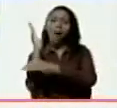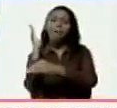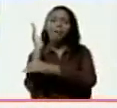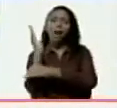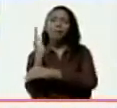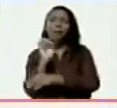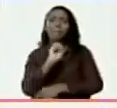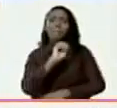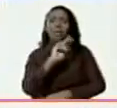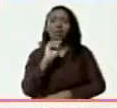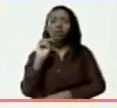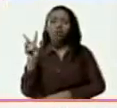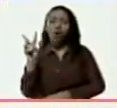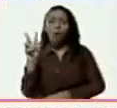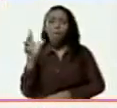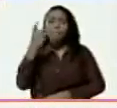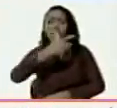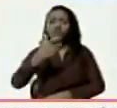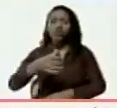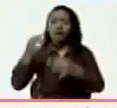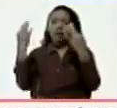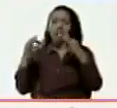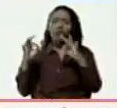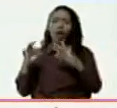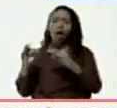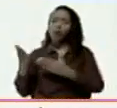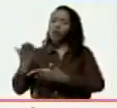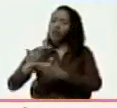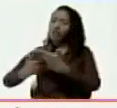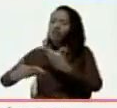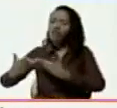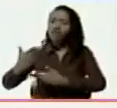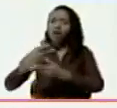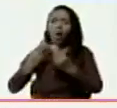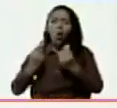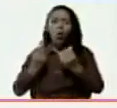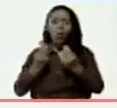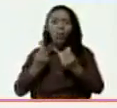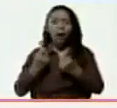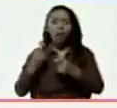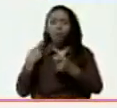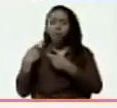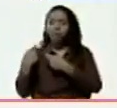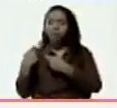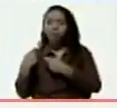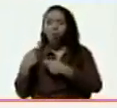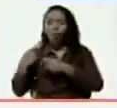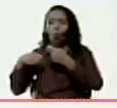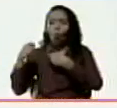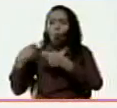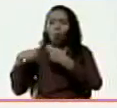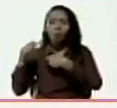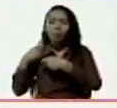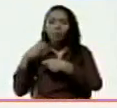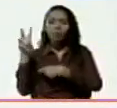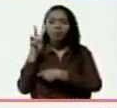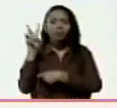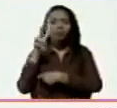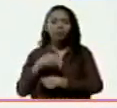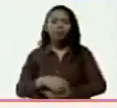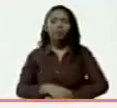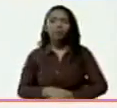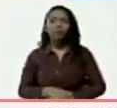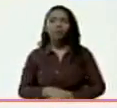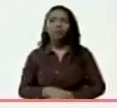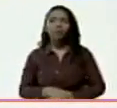22 personas naturales por tener relación económica financiera comercial con venezuela